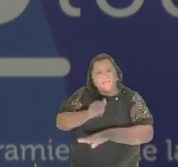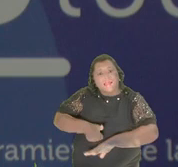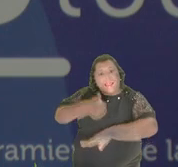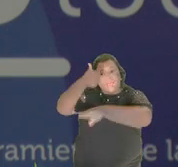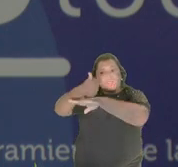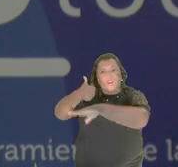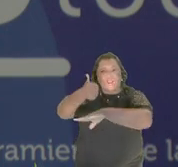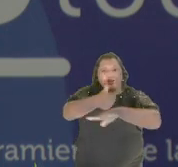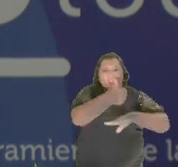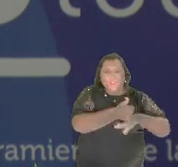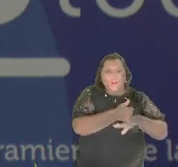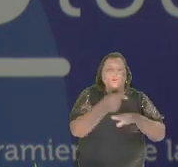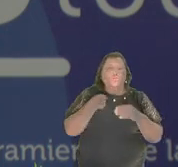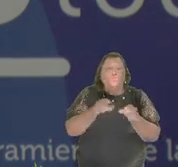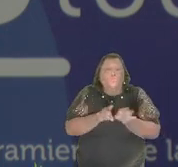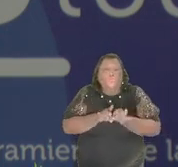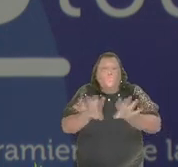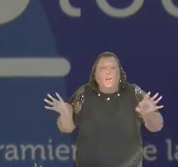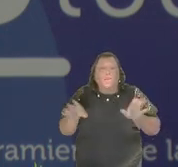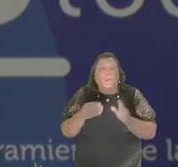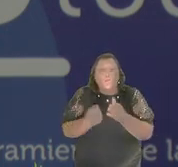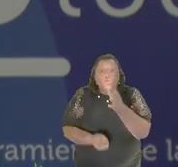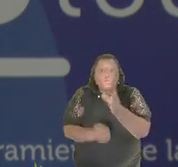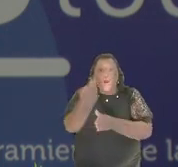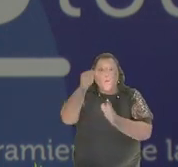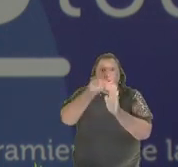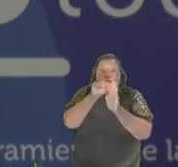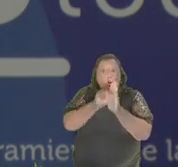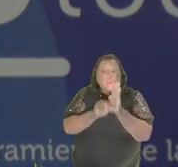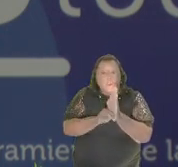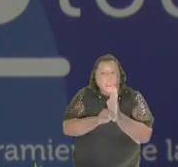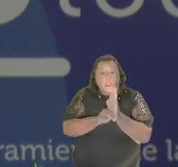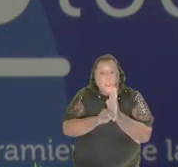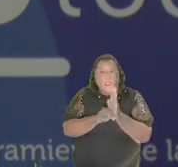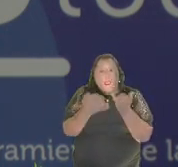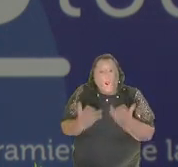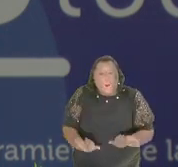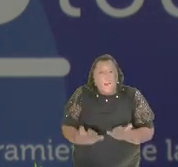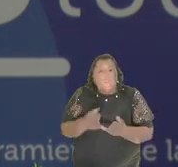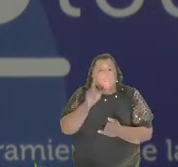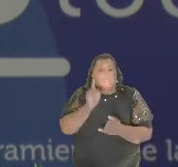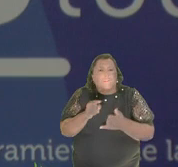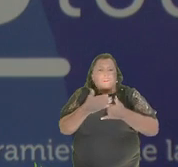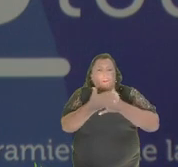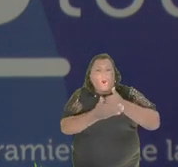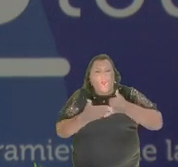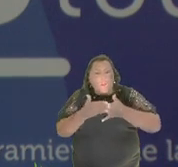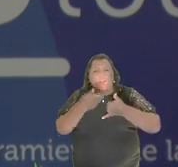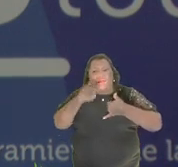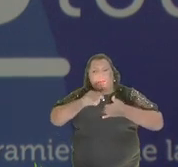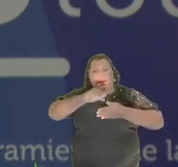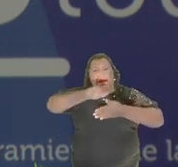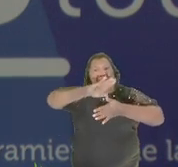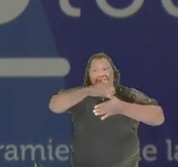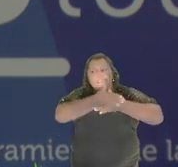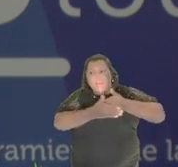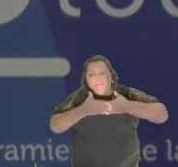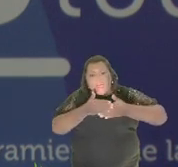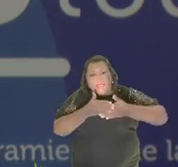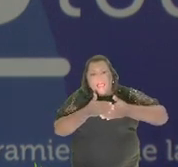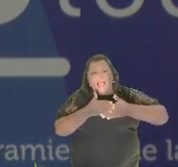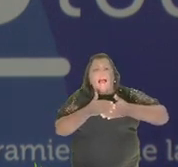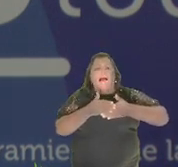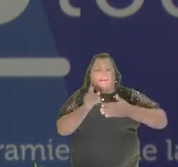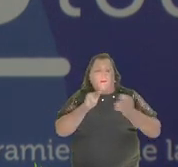qué afortunado tener este marco normativo justamente en un momento en que para el país y para América Latina hay un llamado muy importante a